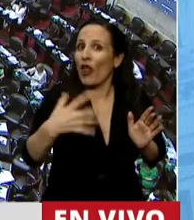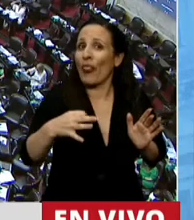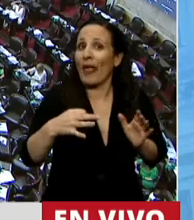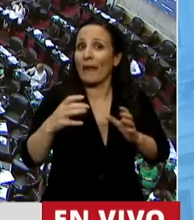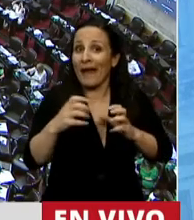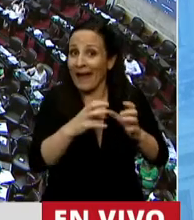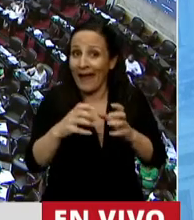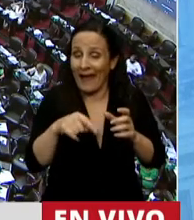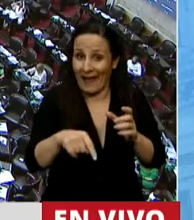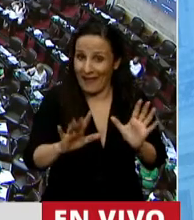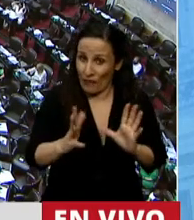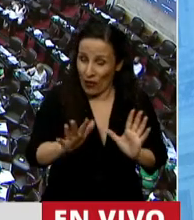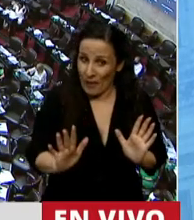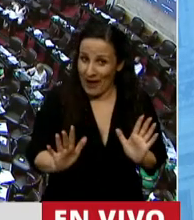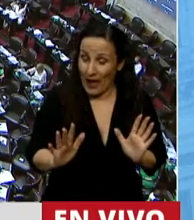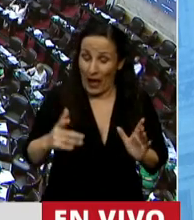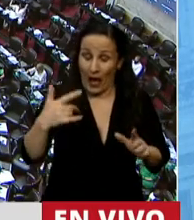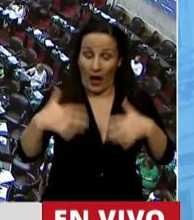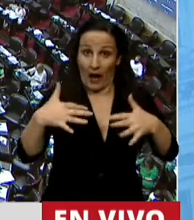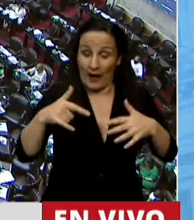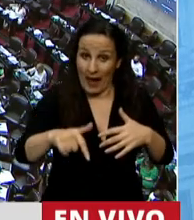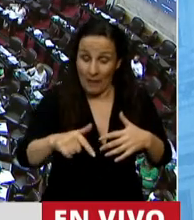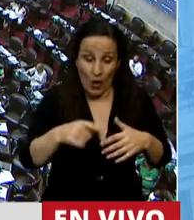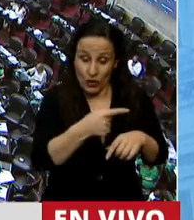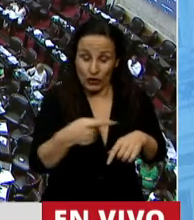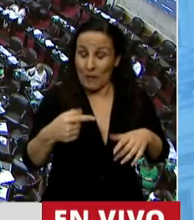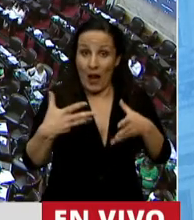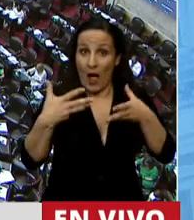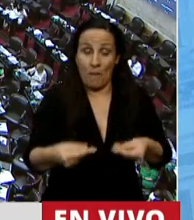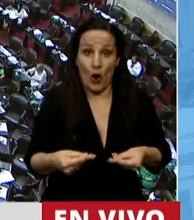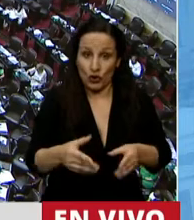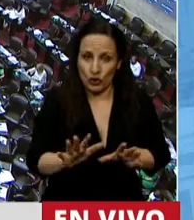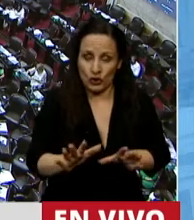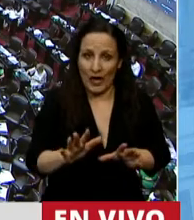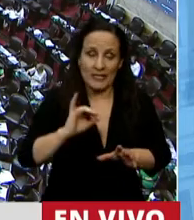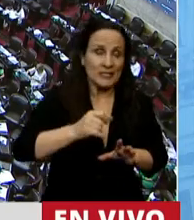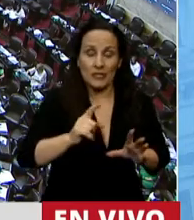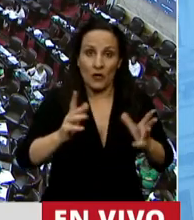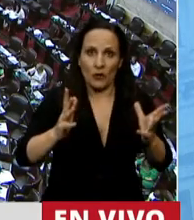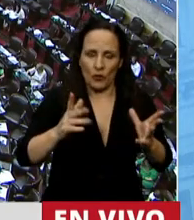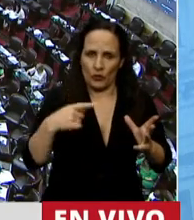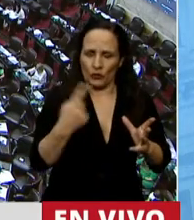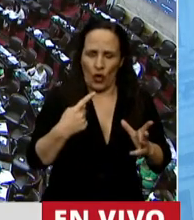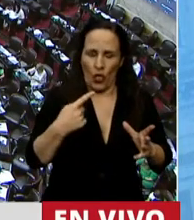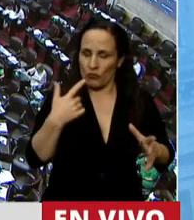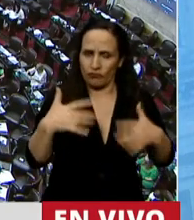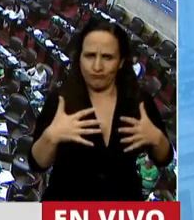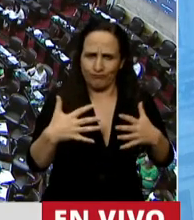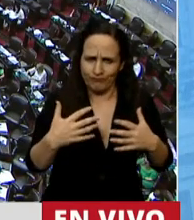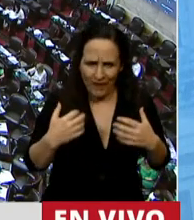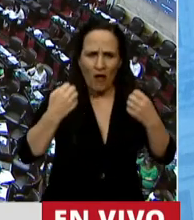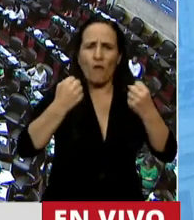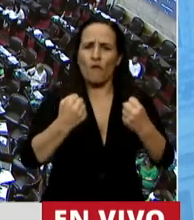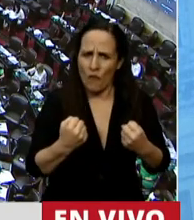esta oportunidad y el vértigo para apoyarlo en esta semana, en una semana, lo que ha forzado a todos a hacer un